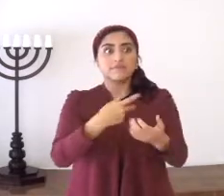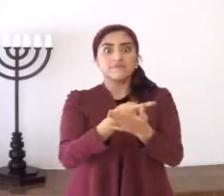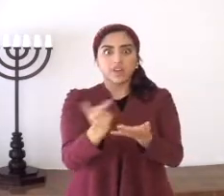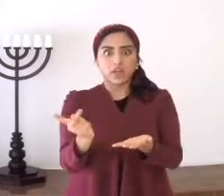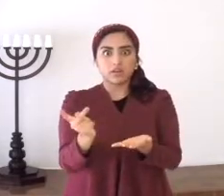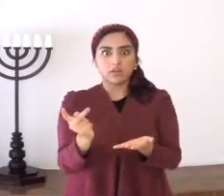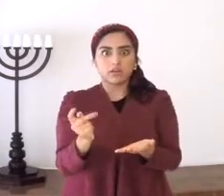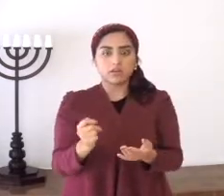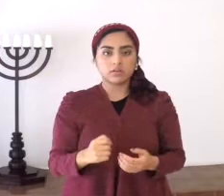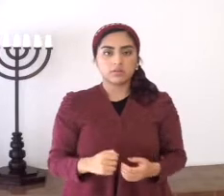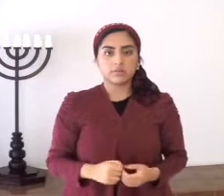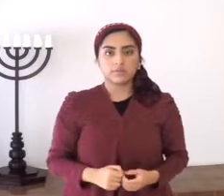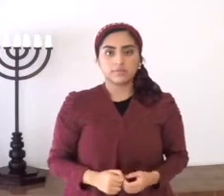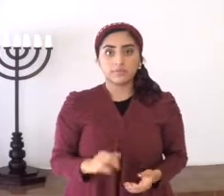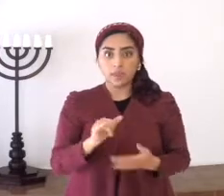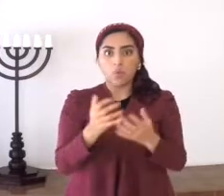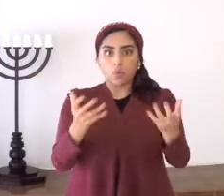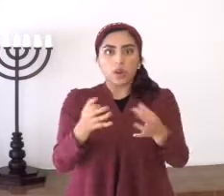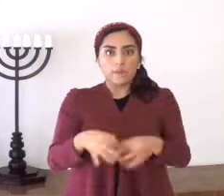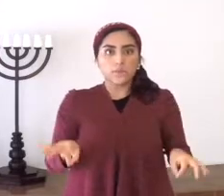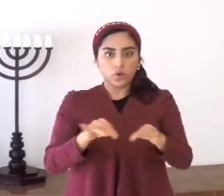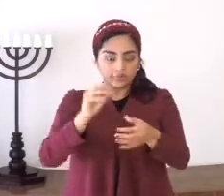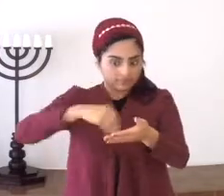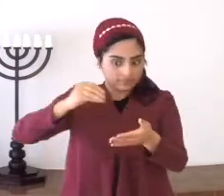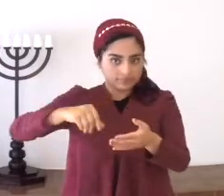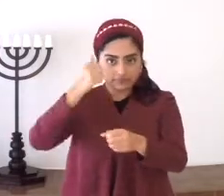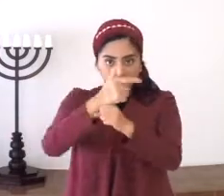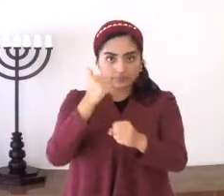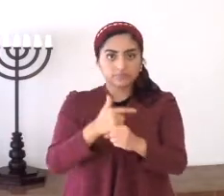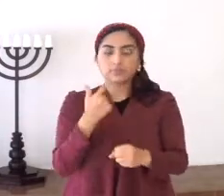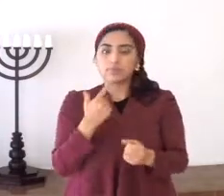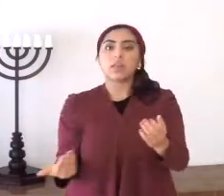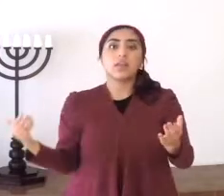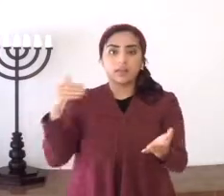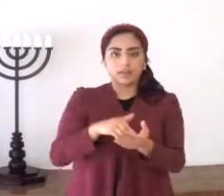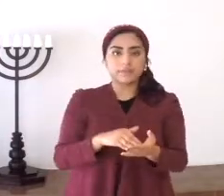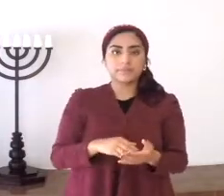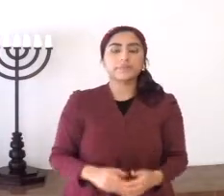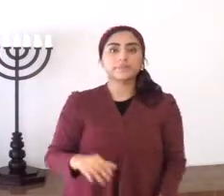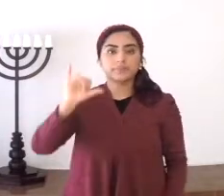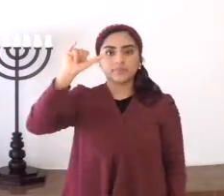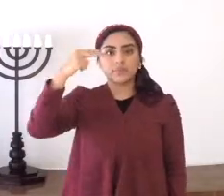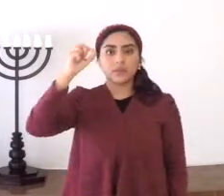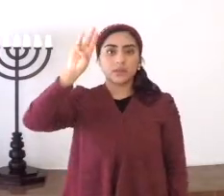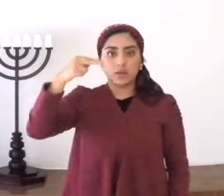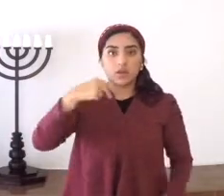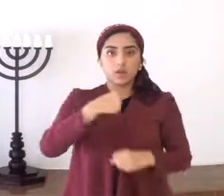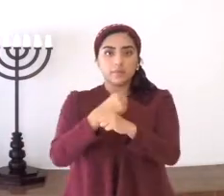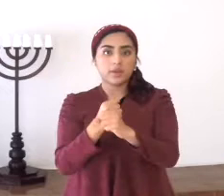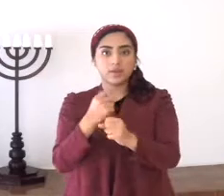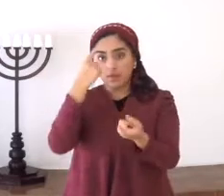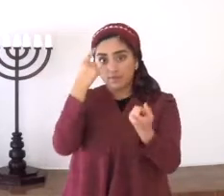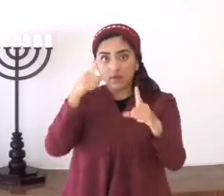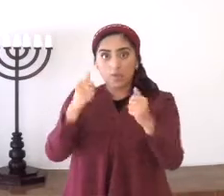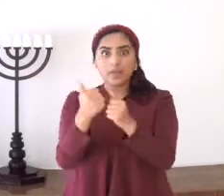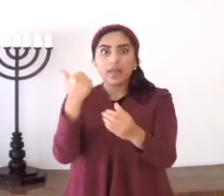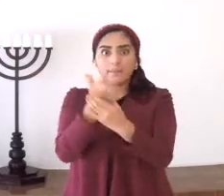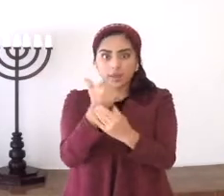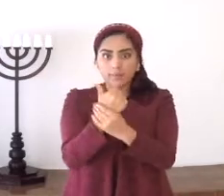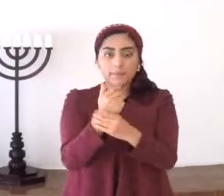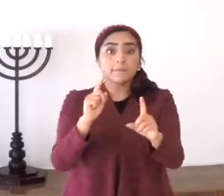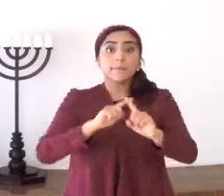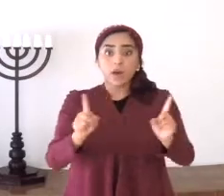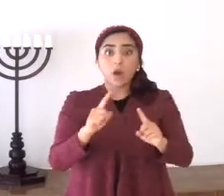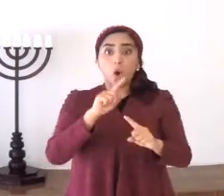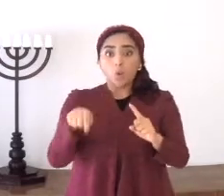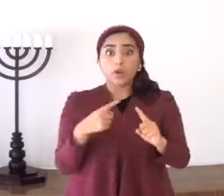como hombre, podía fallar. Esto es muy importante que lo anoten, amados, si quieren vuelvo a repetir. O sea, Yahweh